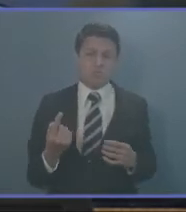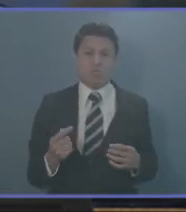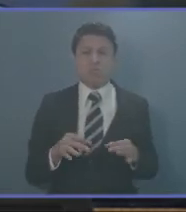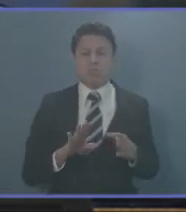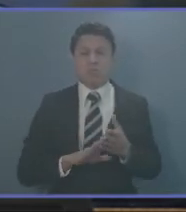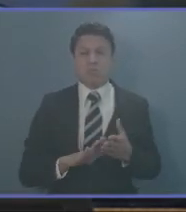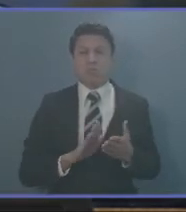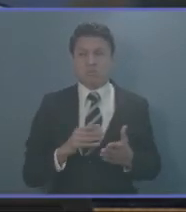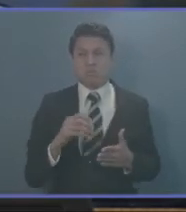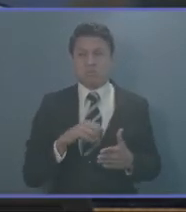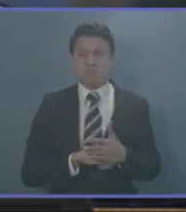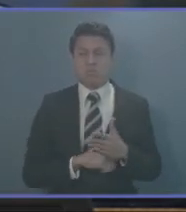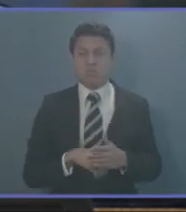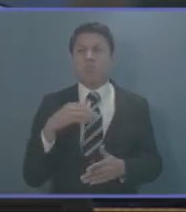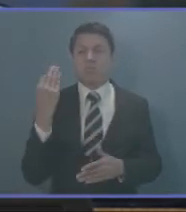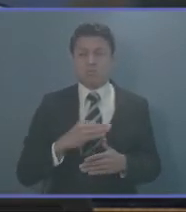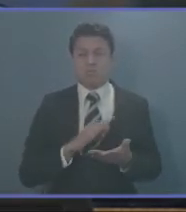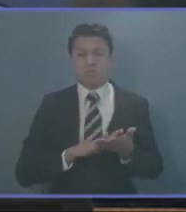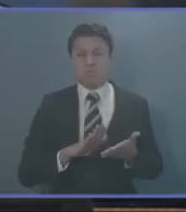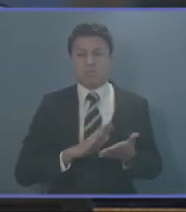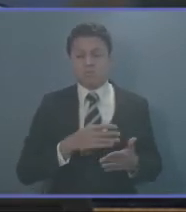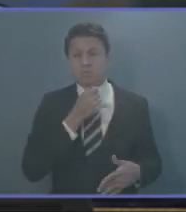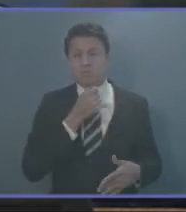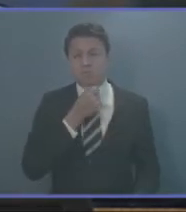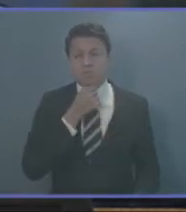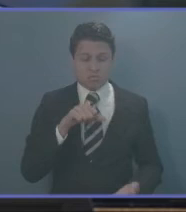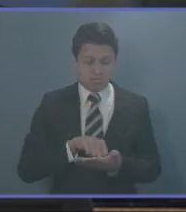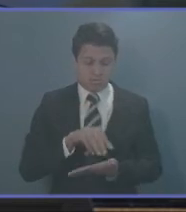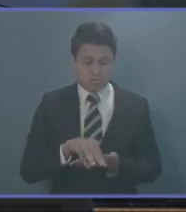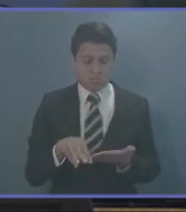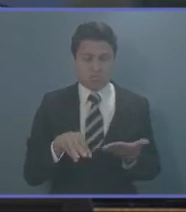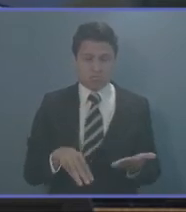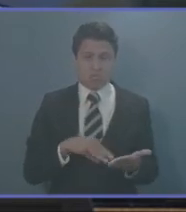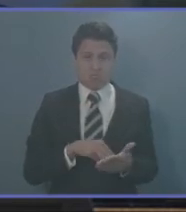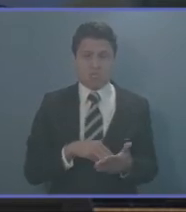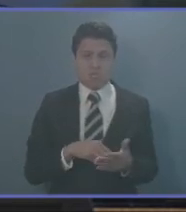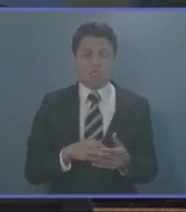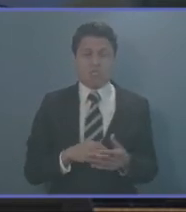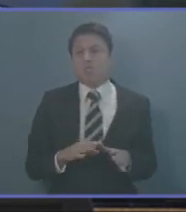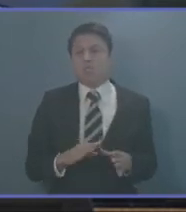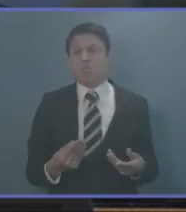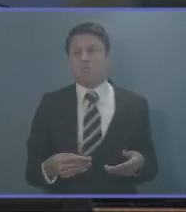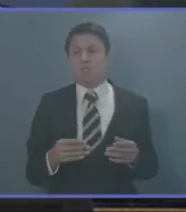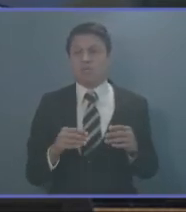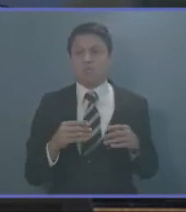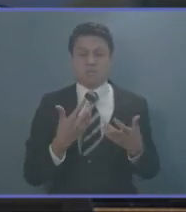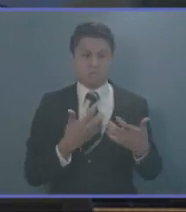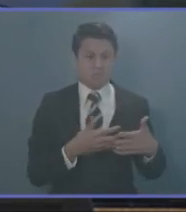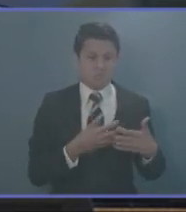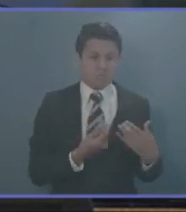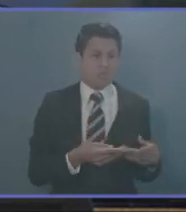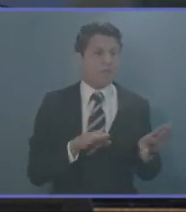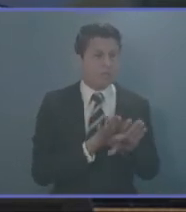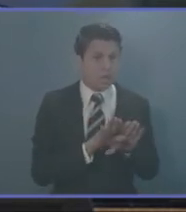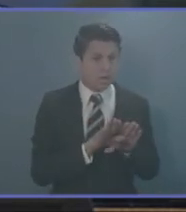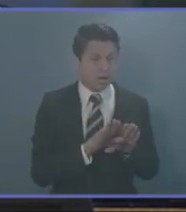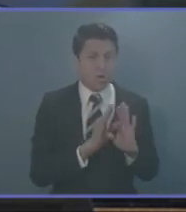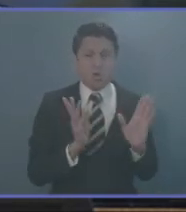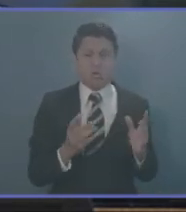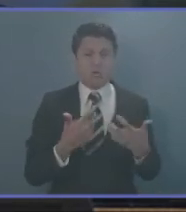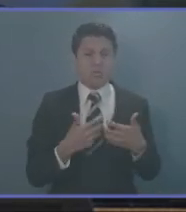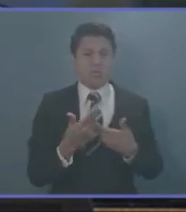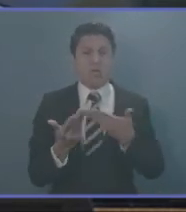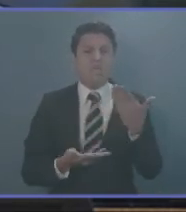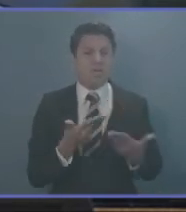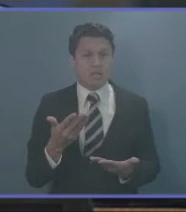pago de tributos municipales deberá dar aviso a la municipalidad del cierre, traspaso, cambio de dirección y de cualquier otro